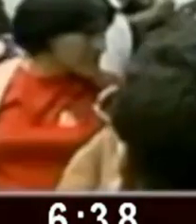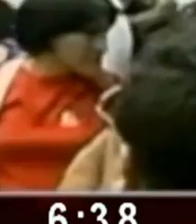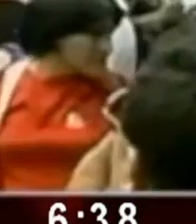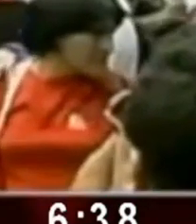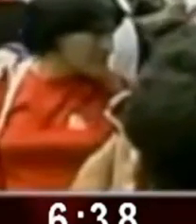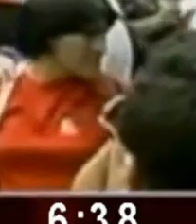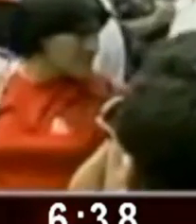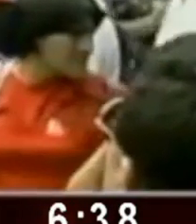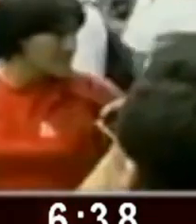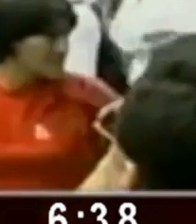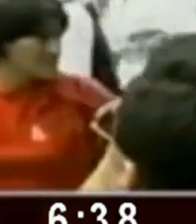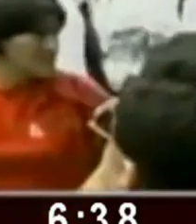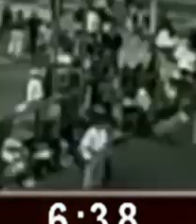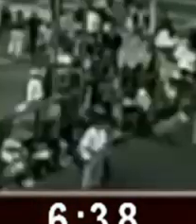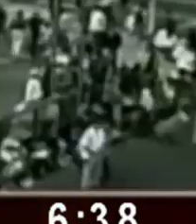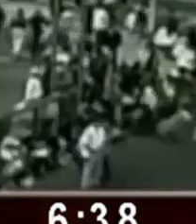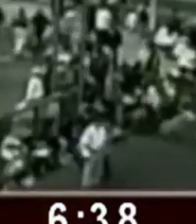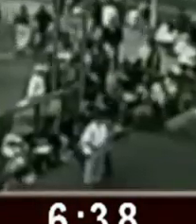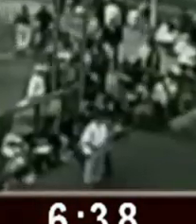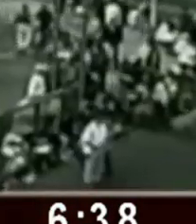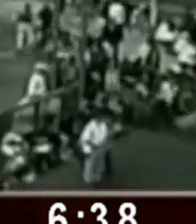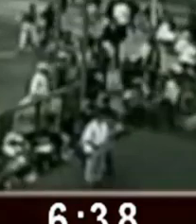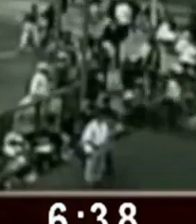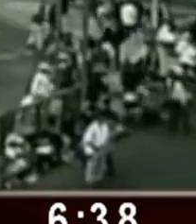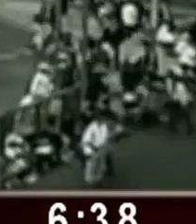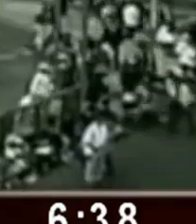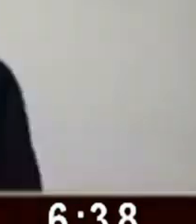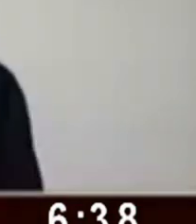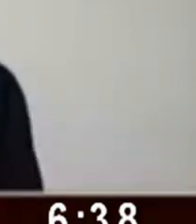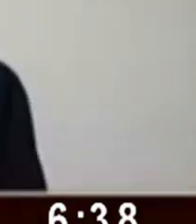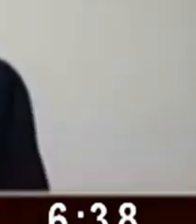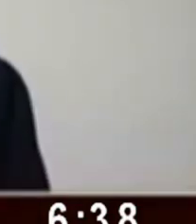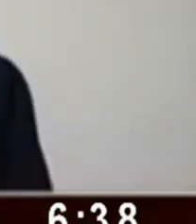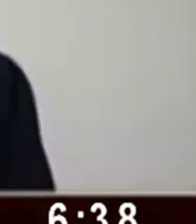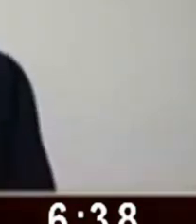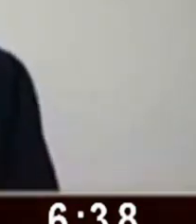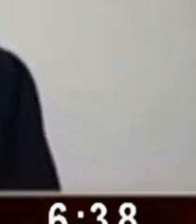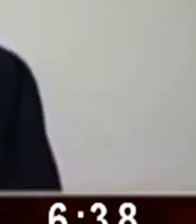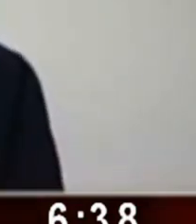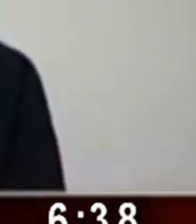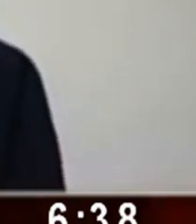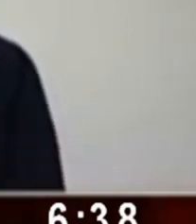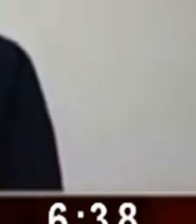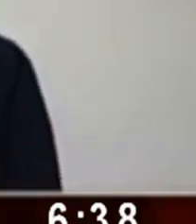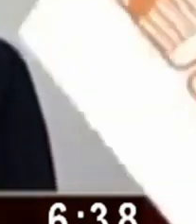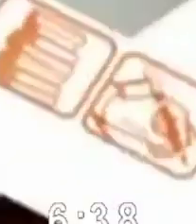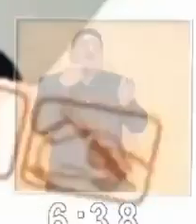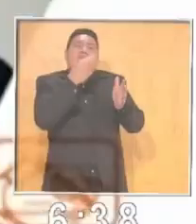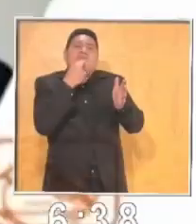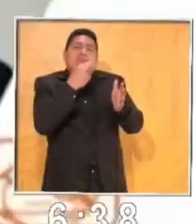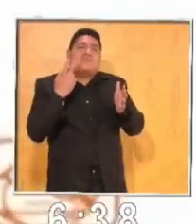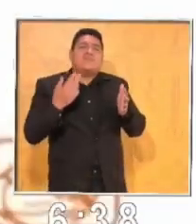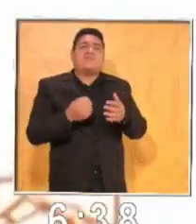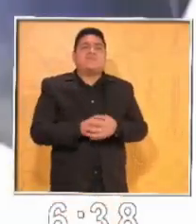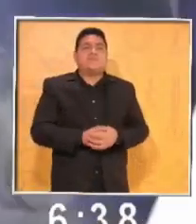discursivas que es importante reconocer. Revisemos algunos casos en que su uso es cuestionable.